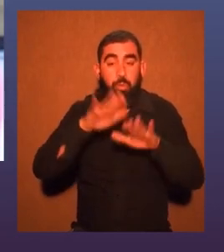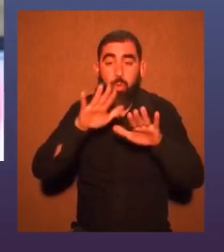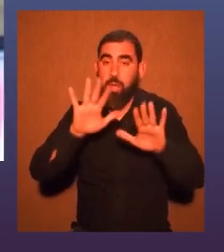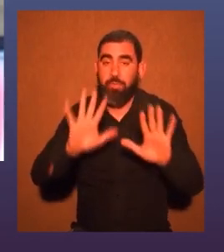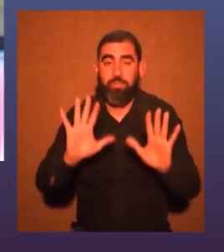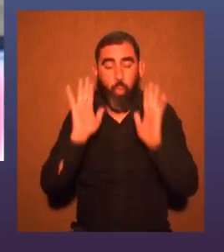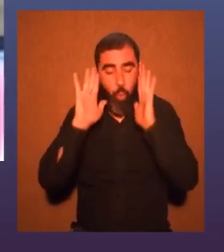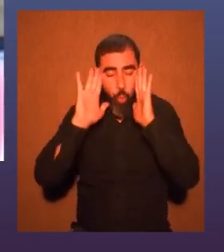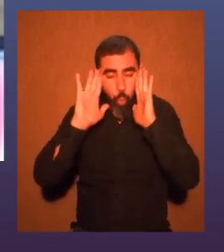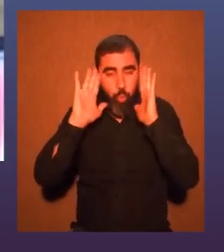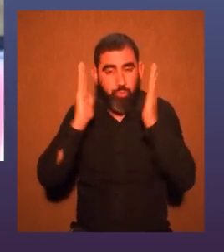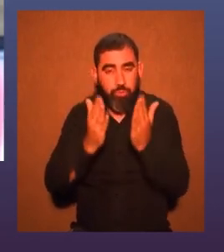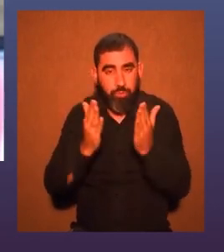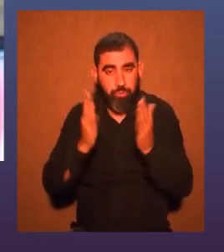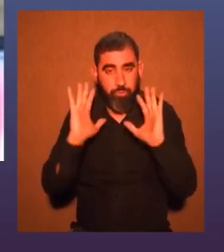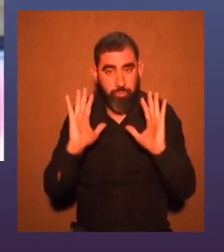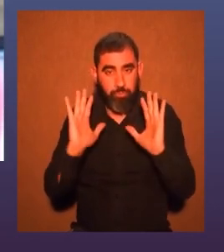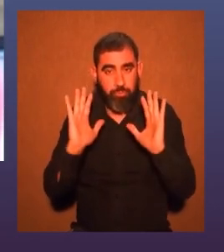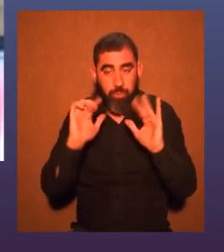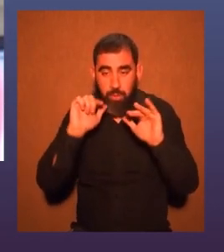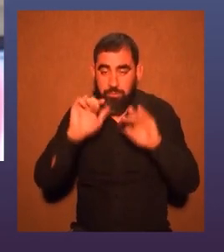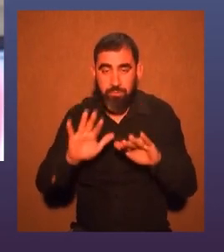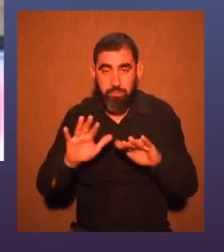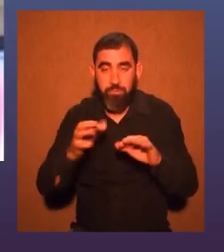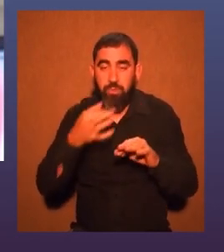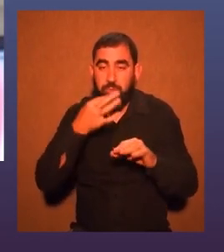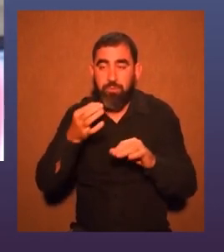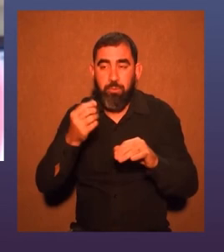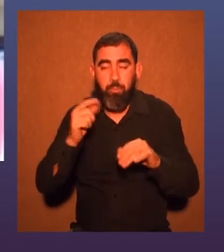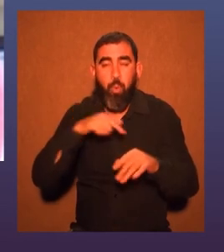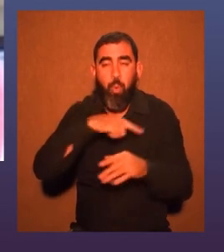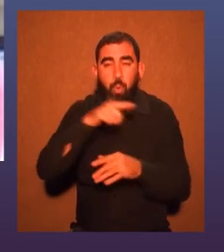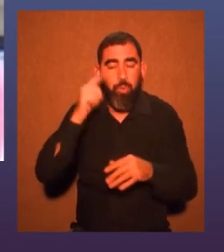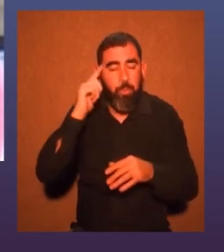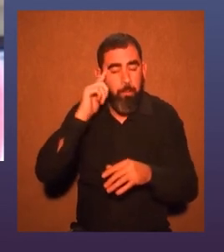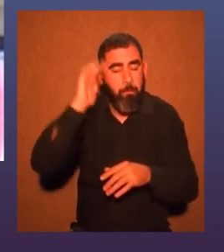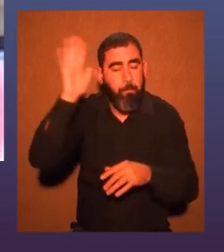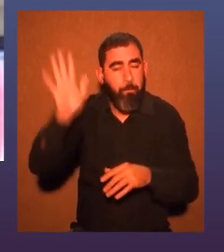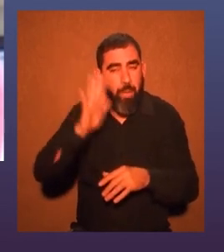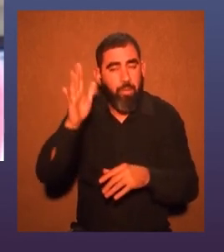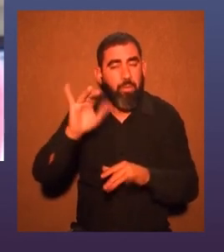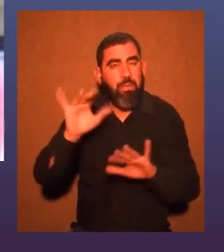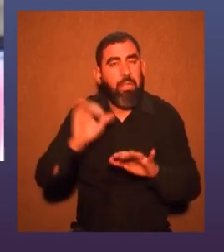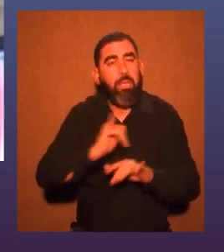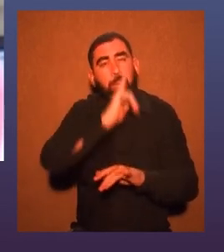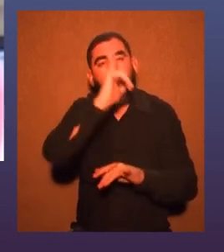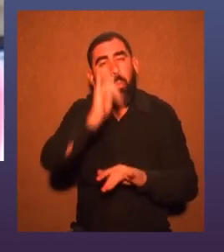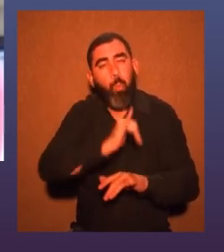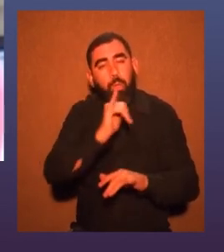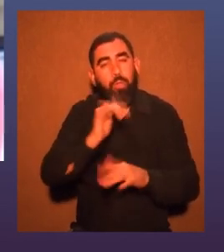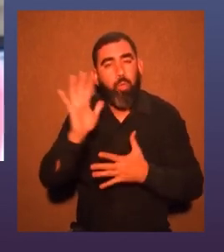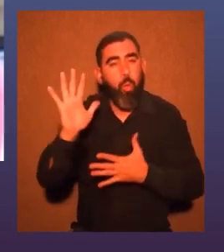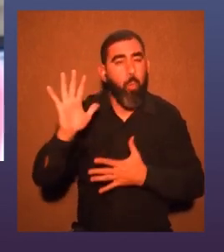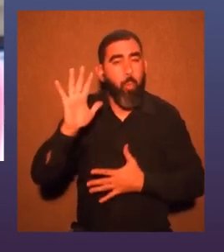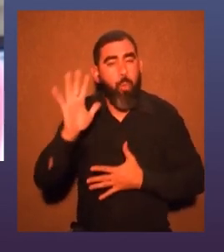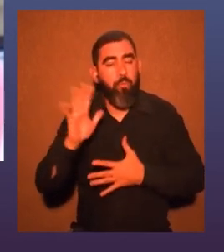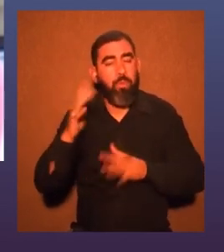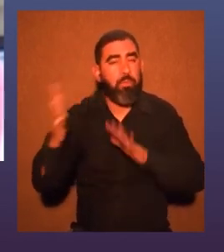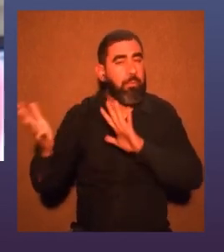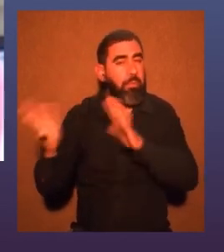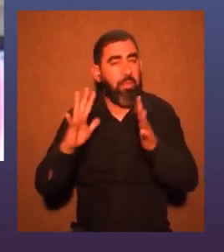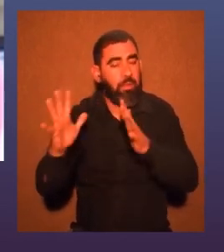de concentración de eso, ¿no? De decir, bueno, a ver, por dónde quiero ir, qué es lo que quiero contar, qué movimiento quiero hacer con esta música,